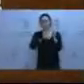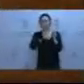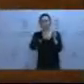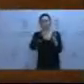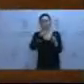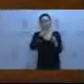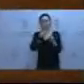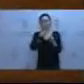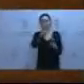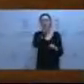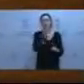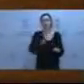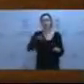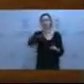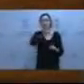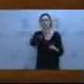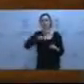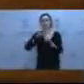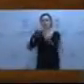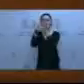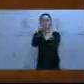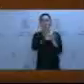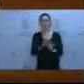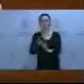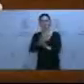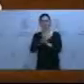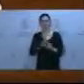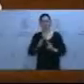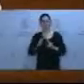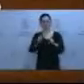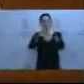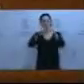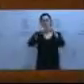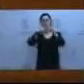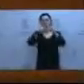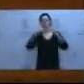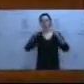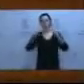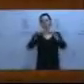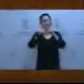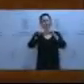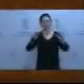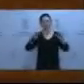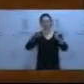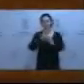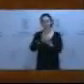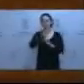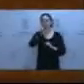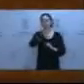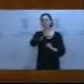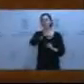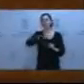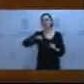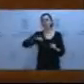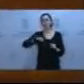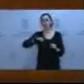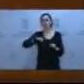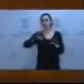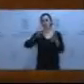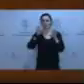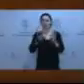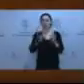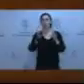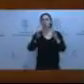conjunto de las autonomías, nos encontramos que Asturias es la comunidad autónoma que más reduce